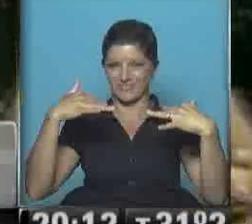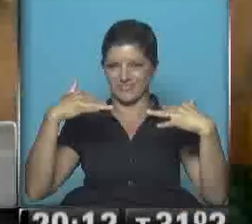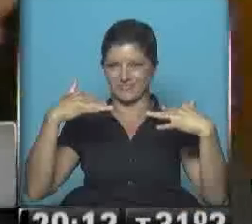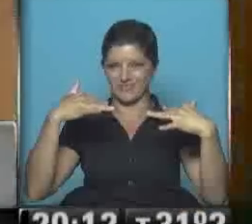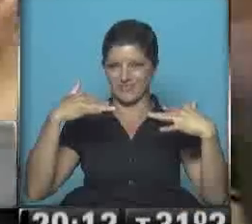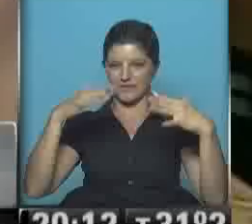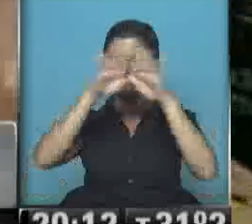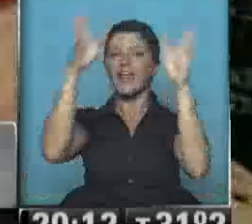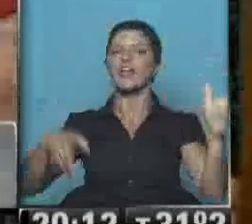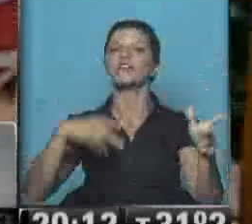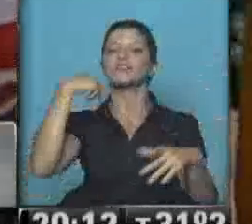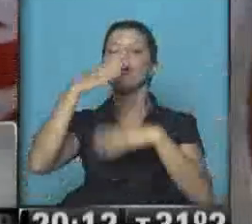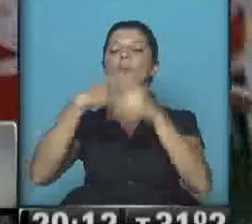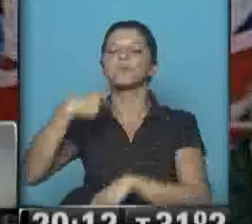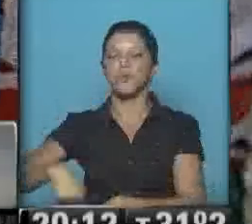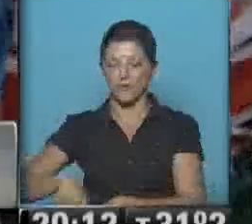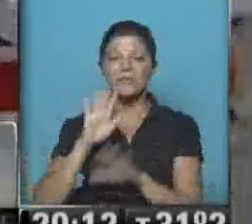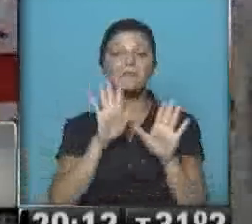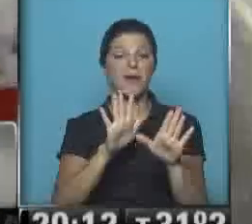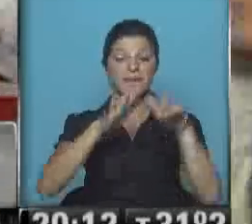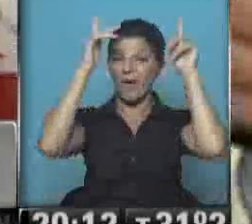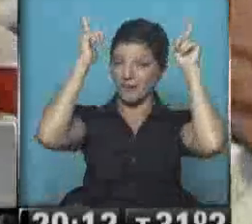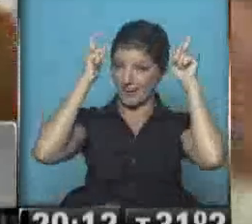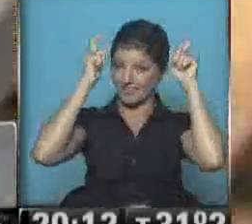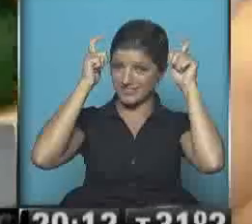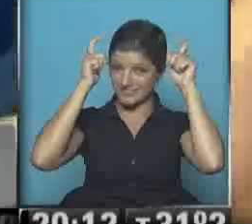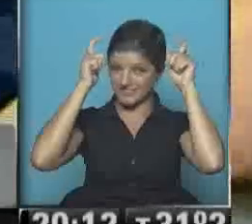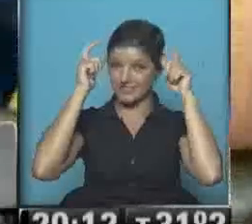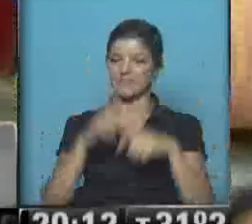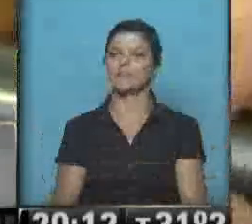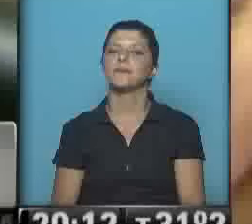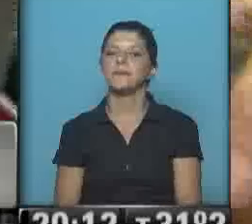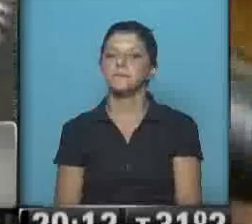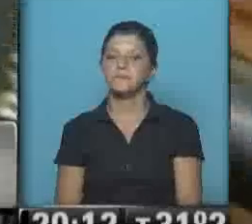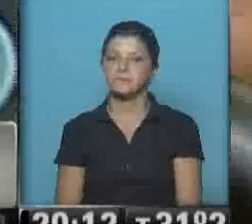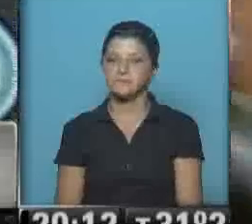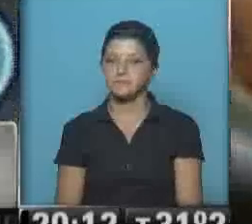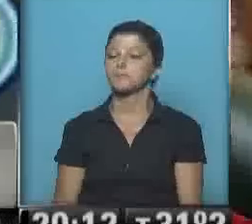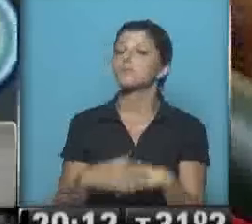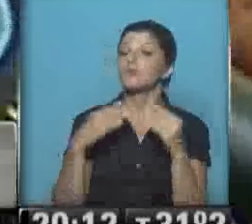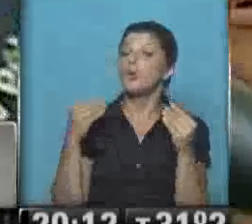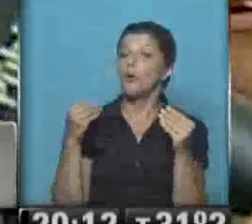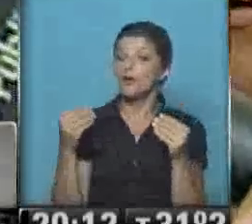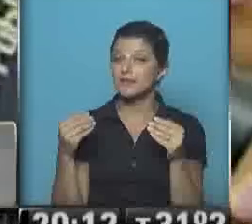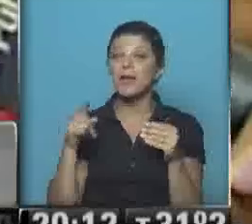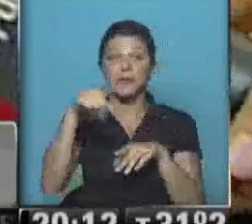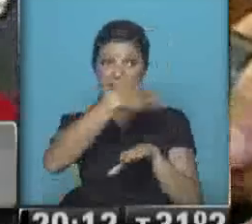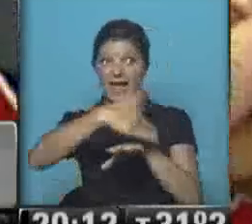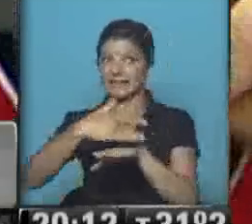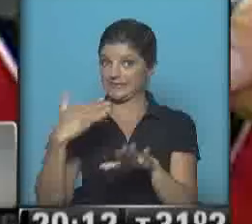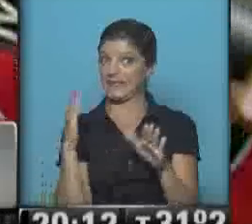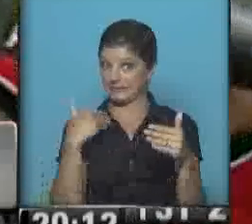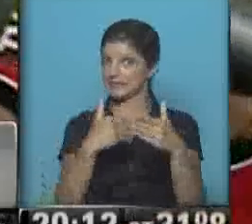juguetería para esperar a los Reyes Magos para darle la cartita. Sí, porque está por estas